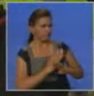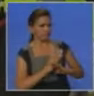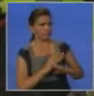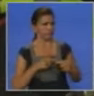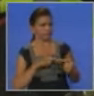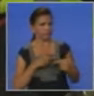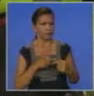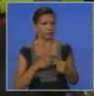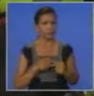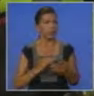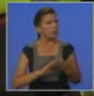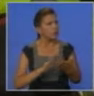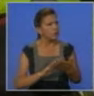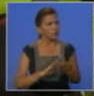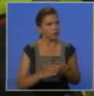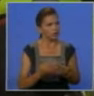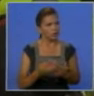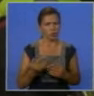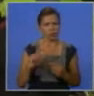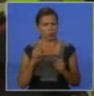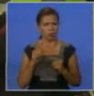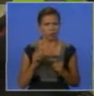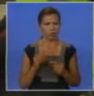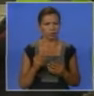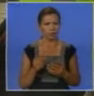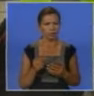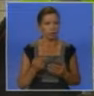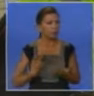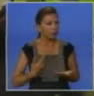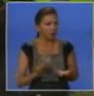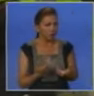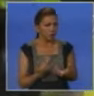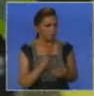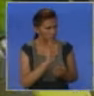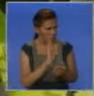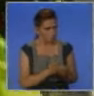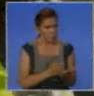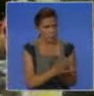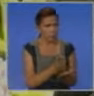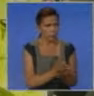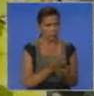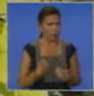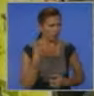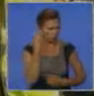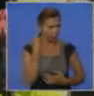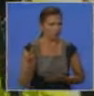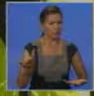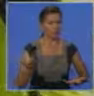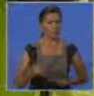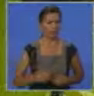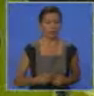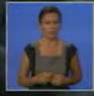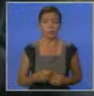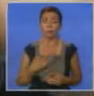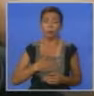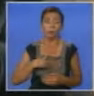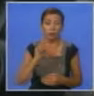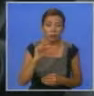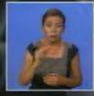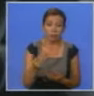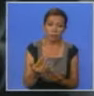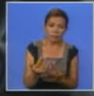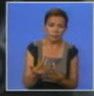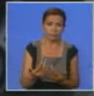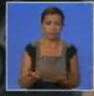bondad, espéreme un ratito, permítame su licencia. No quiero que me firme, voy más adelante. Yo tengo derecho. Tenga la bondad, permítame un ratito, por favor. ¿Quién dice